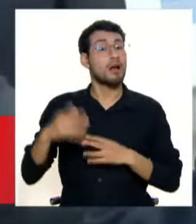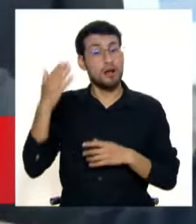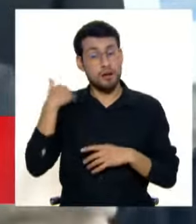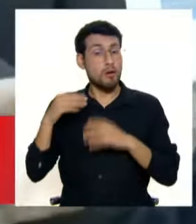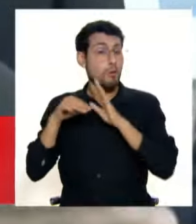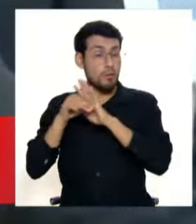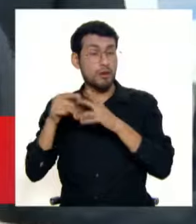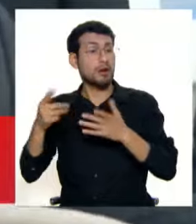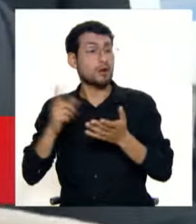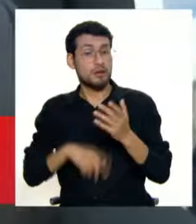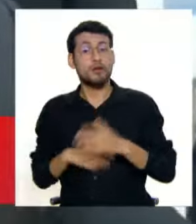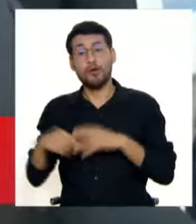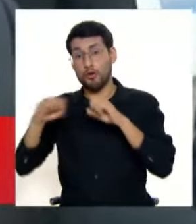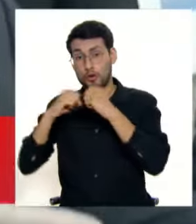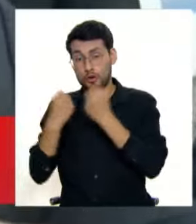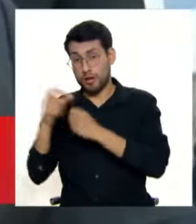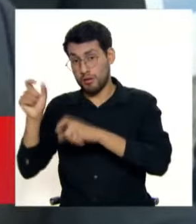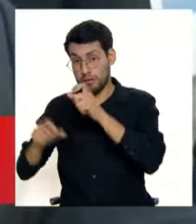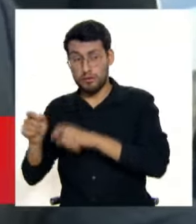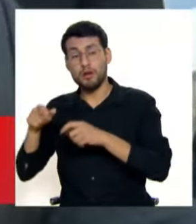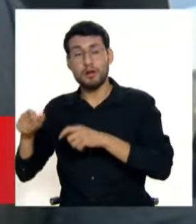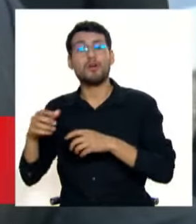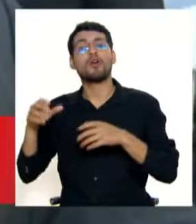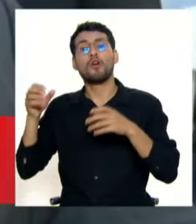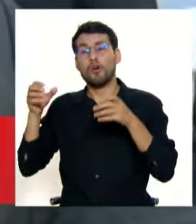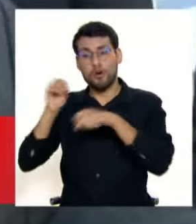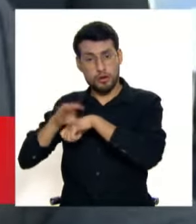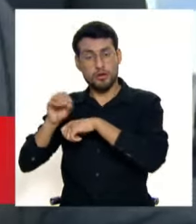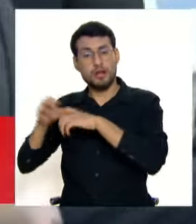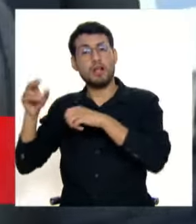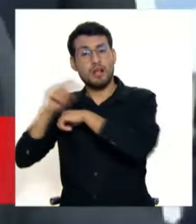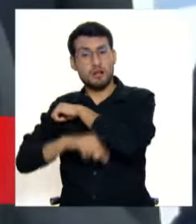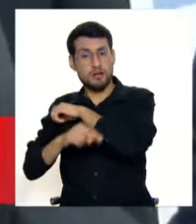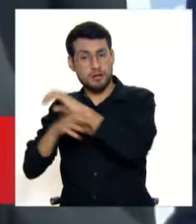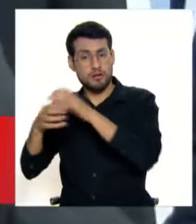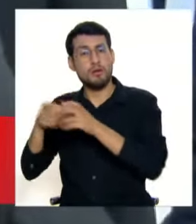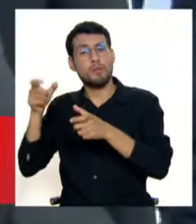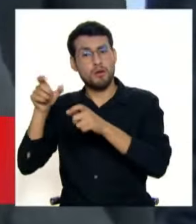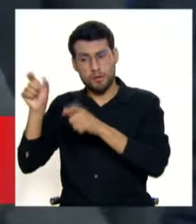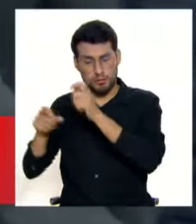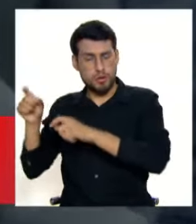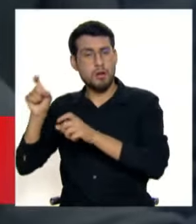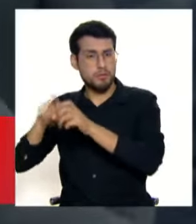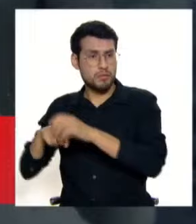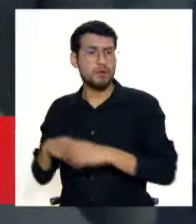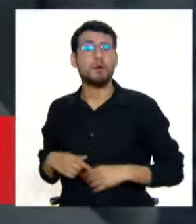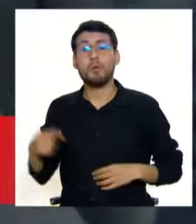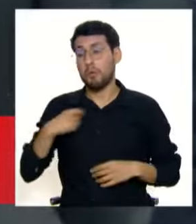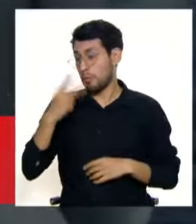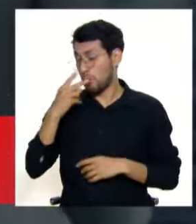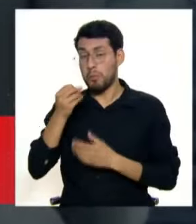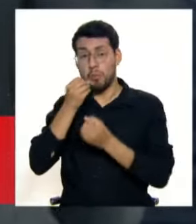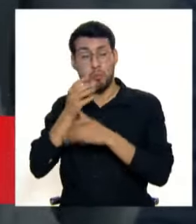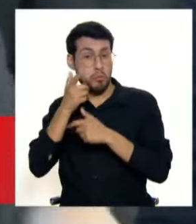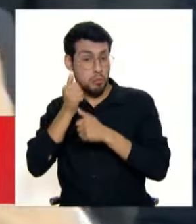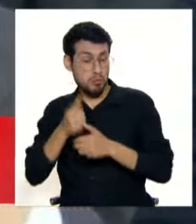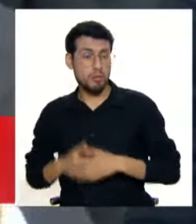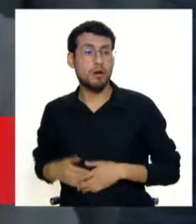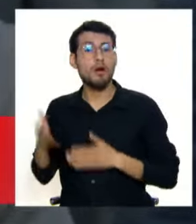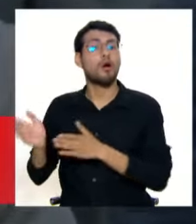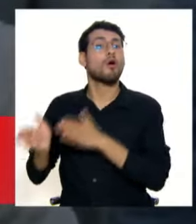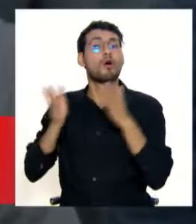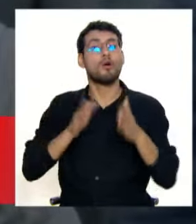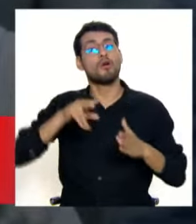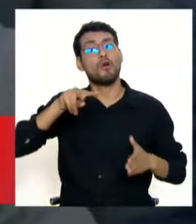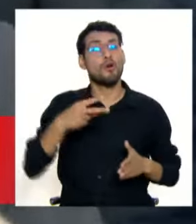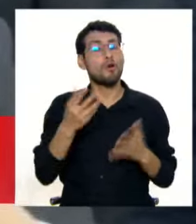un modelo en que había la sociedad civil con el Consejo Nacional de la Magistratura y participaba la sociedad civil. Me parecía un modelo interesante. Luego ha